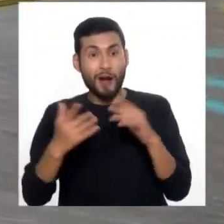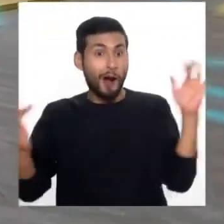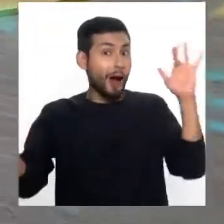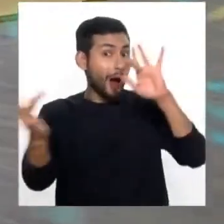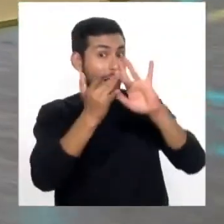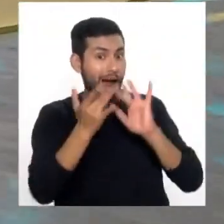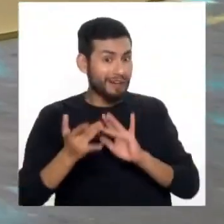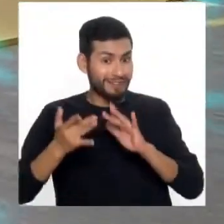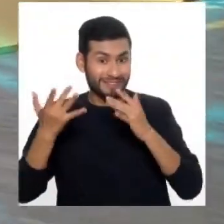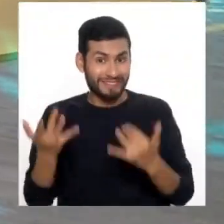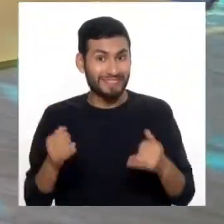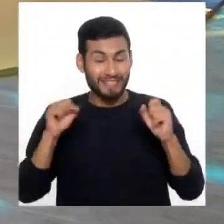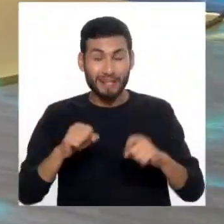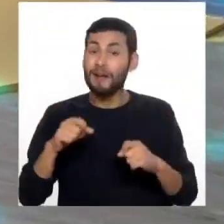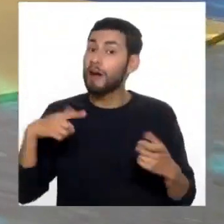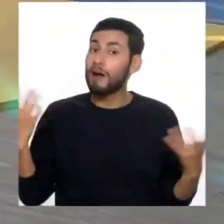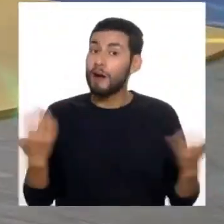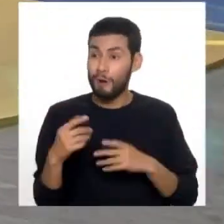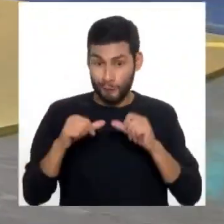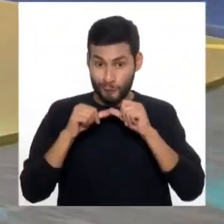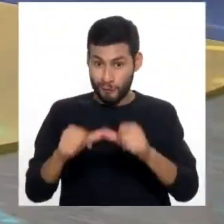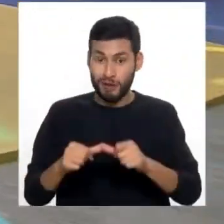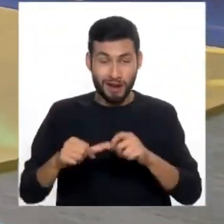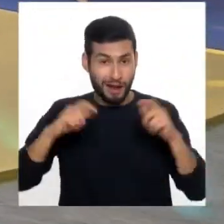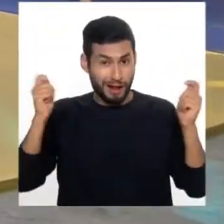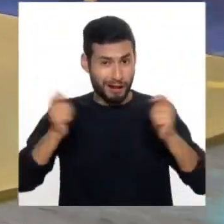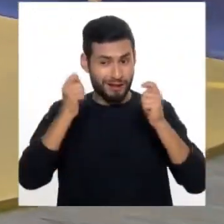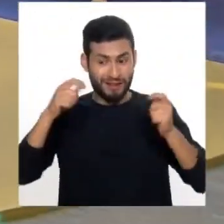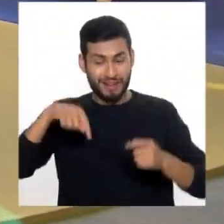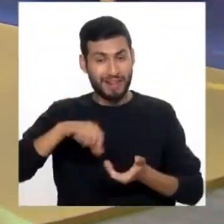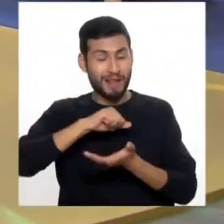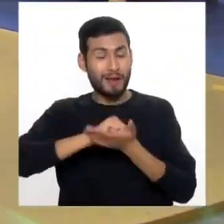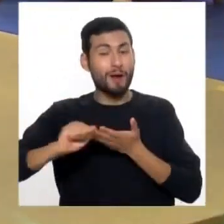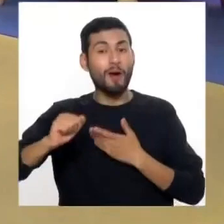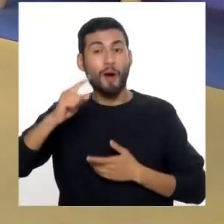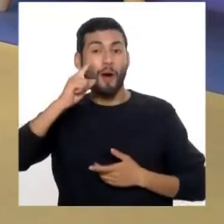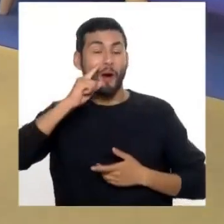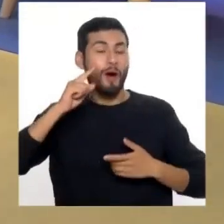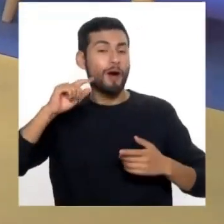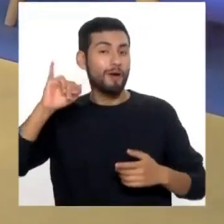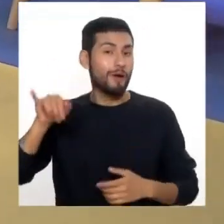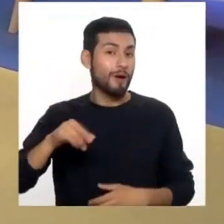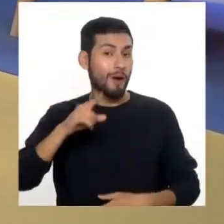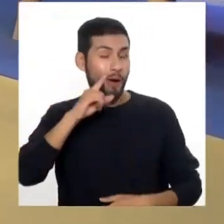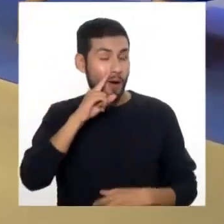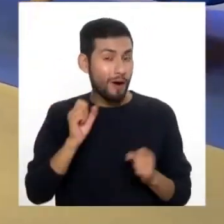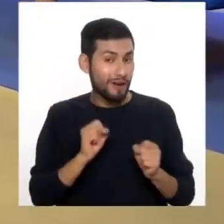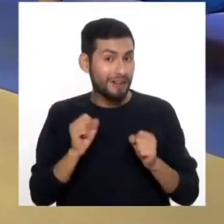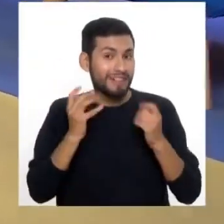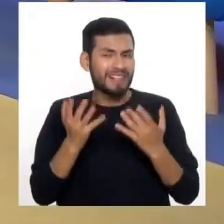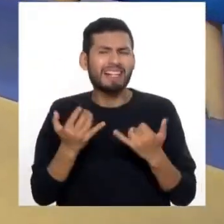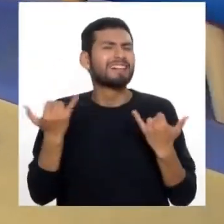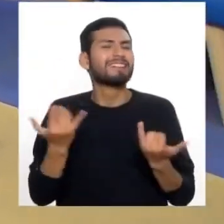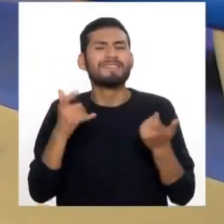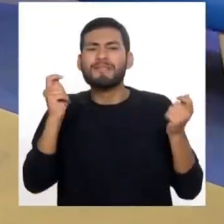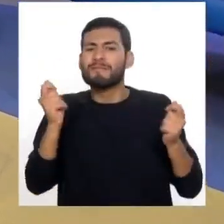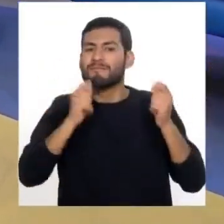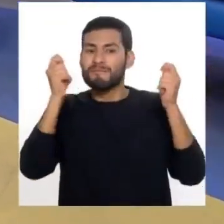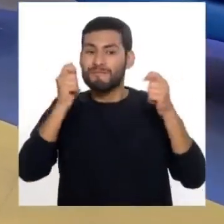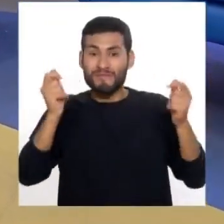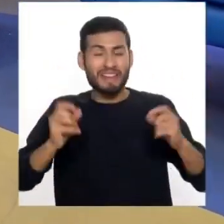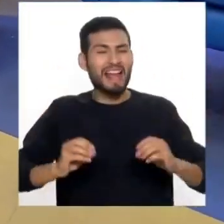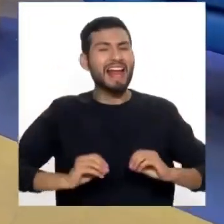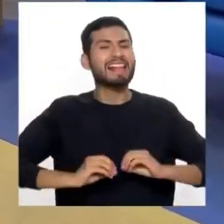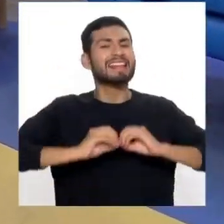Conectar y continuando con todas las celebraciones de este mes de junio, por supuesto también vamos a celebrar el